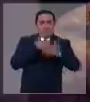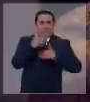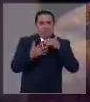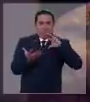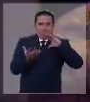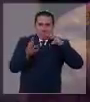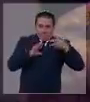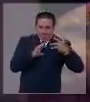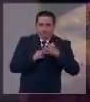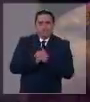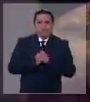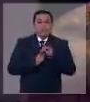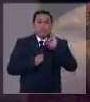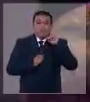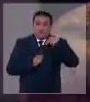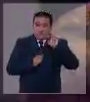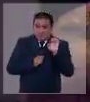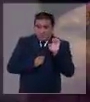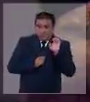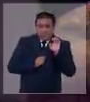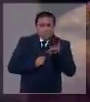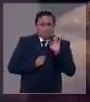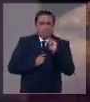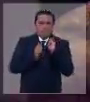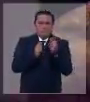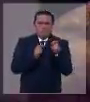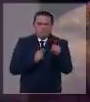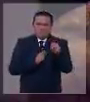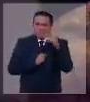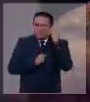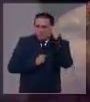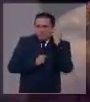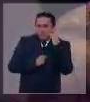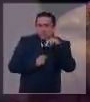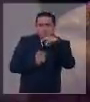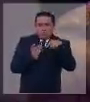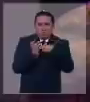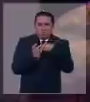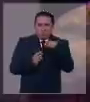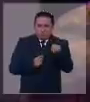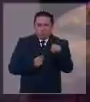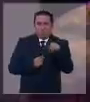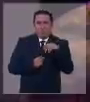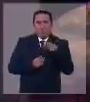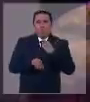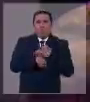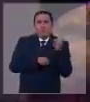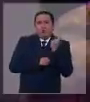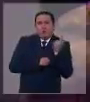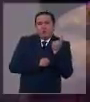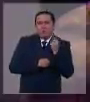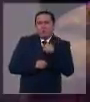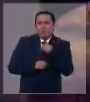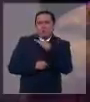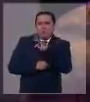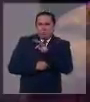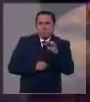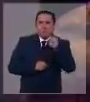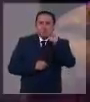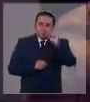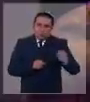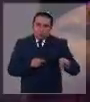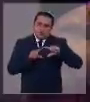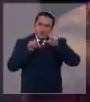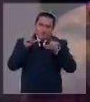subrayar la importancia de que el país dirija su mirada a la región sur del país. El Instituto Nacional Electoral agradece a las autoridades de